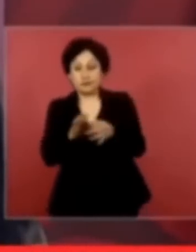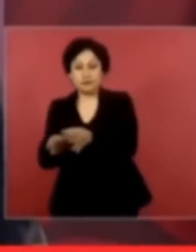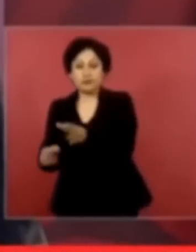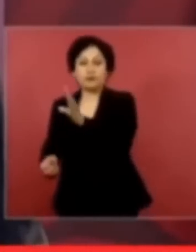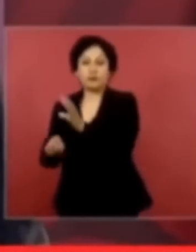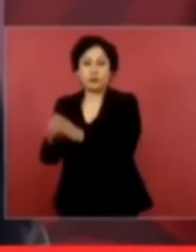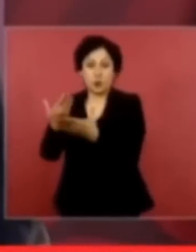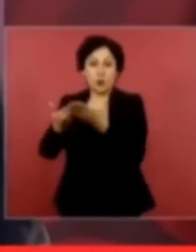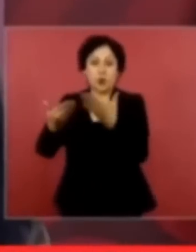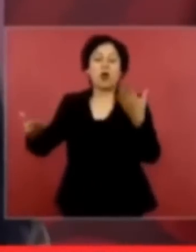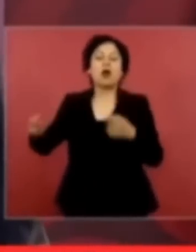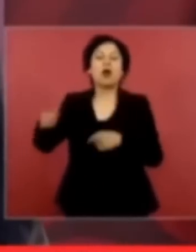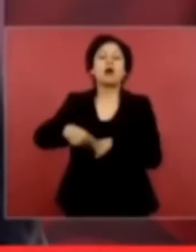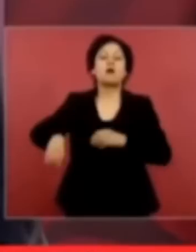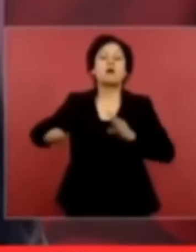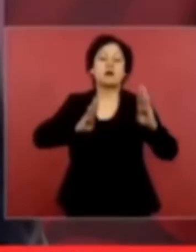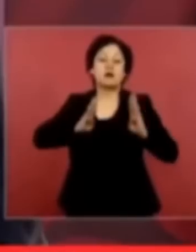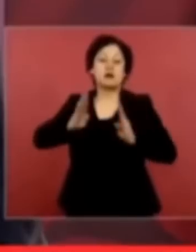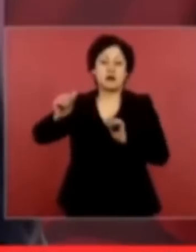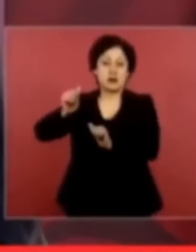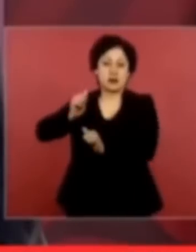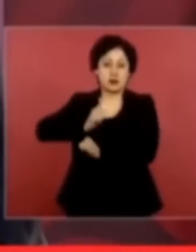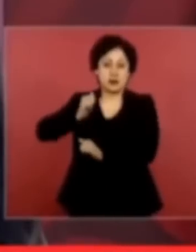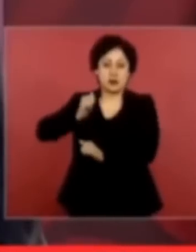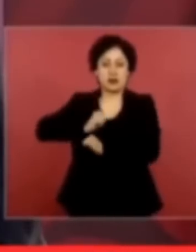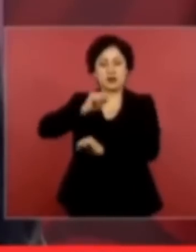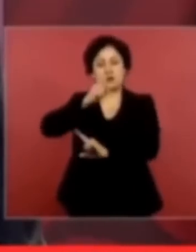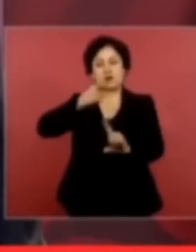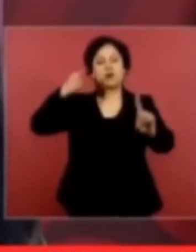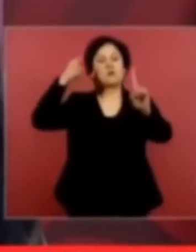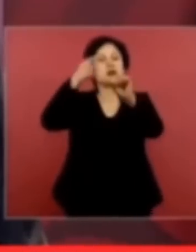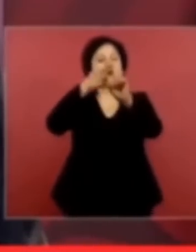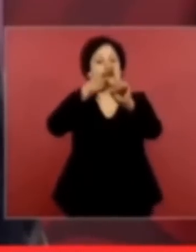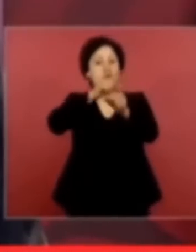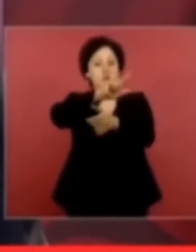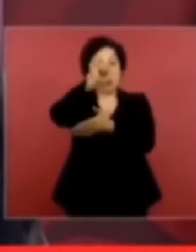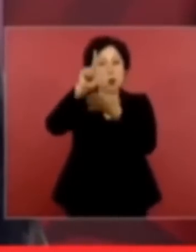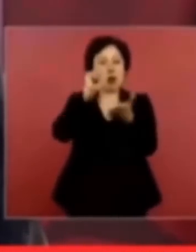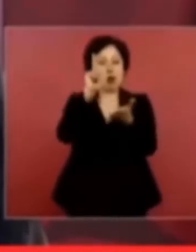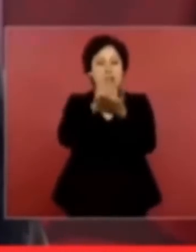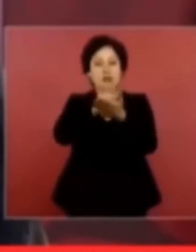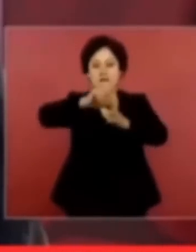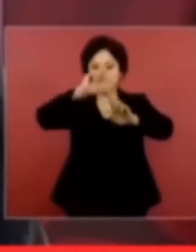para luchar por la legalidad, por la democracia y en contra